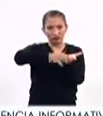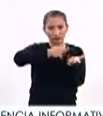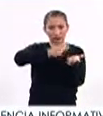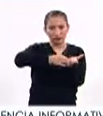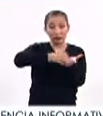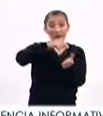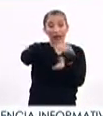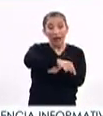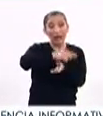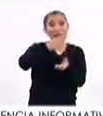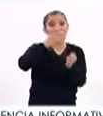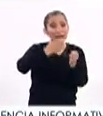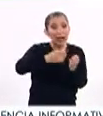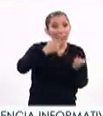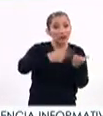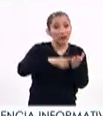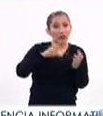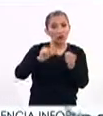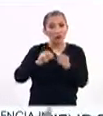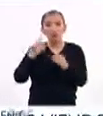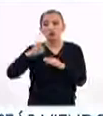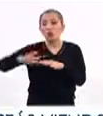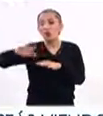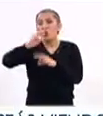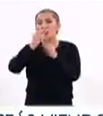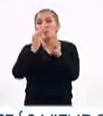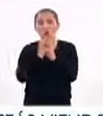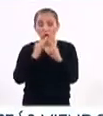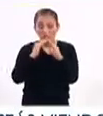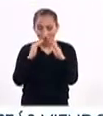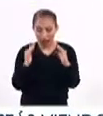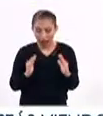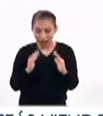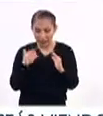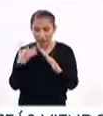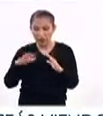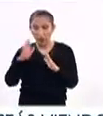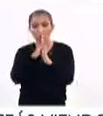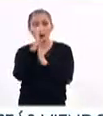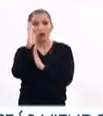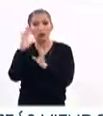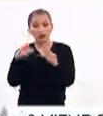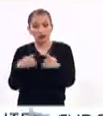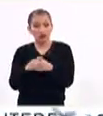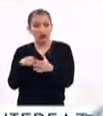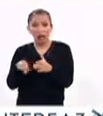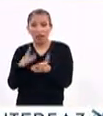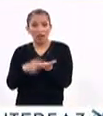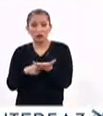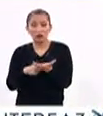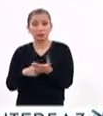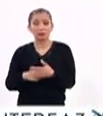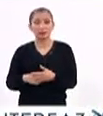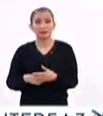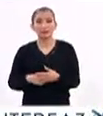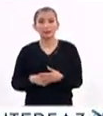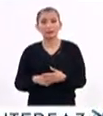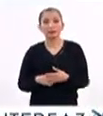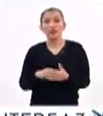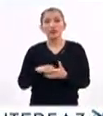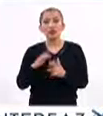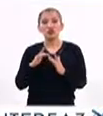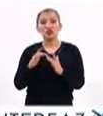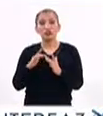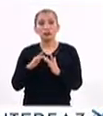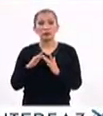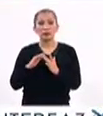O sea, estaba y no estaba. Su universo era su casa y su biblioteca, que estaba dentro de la casa. Entonces el